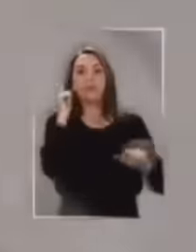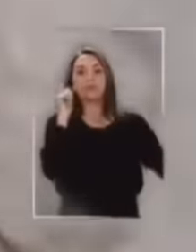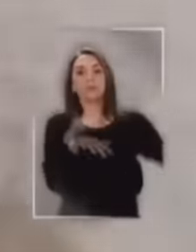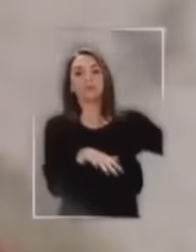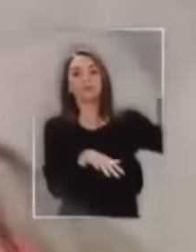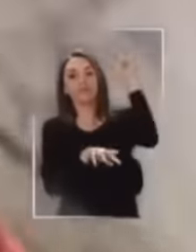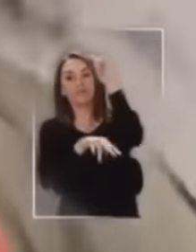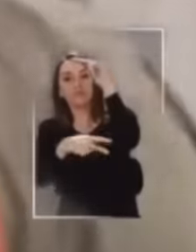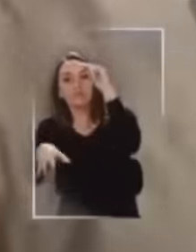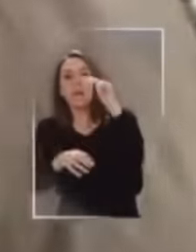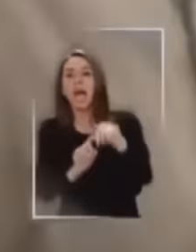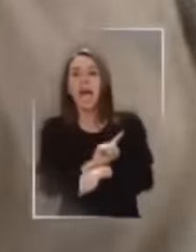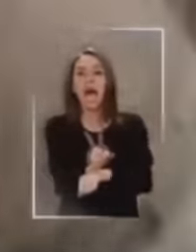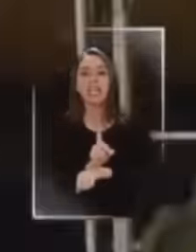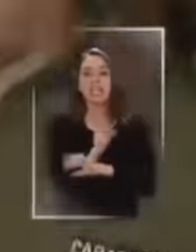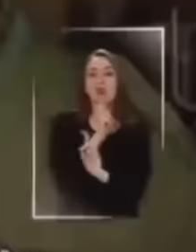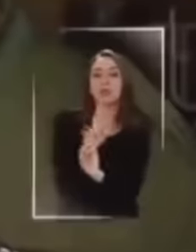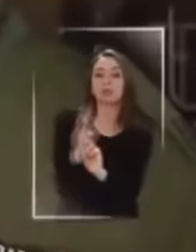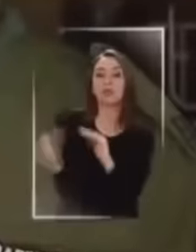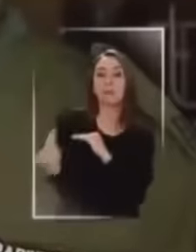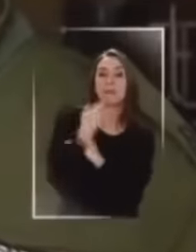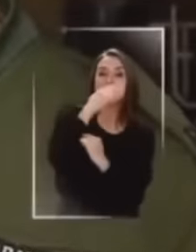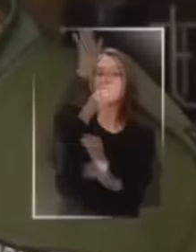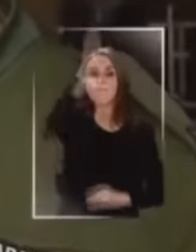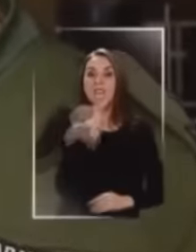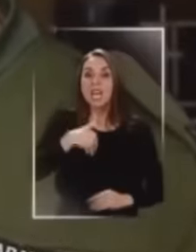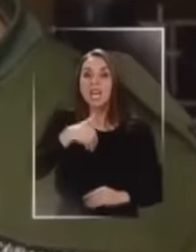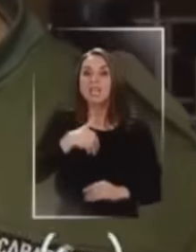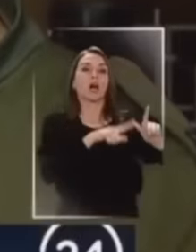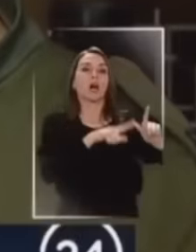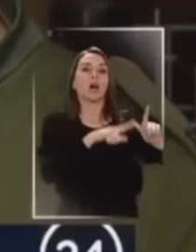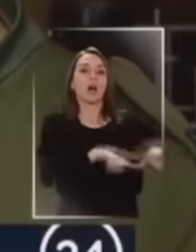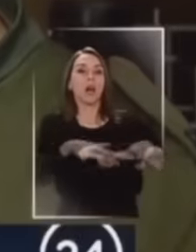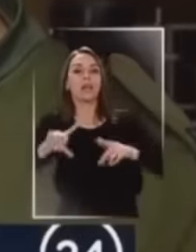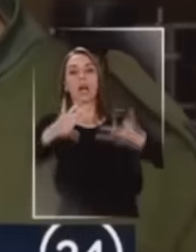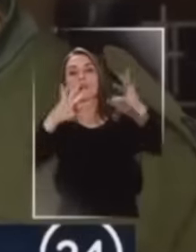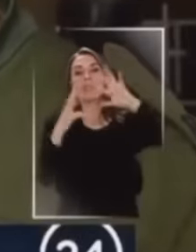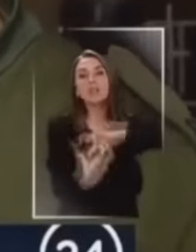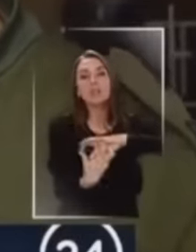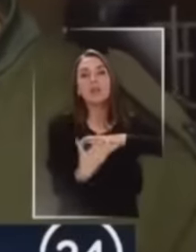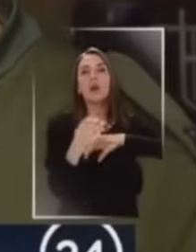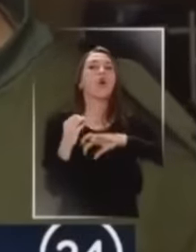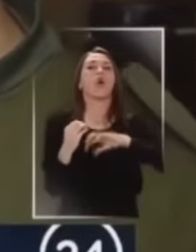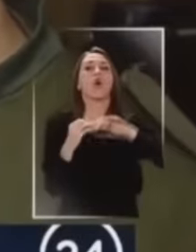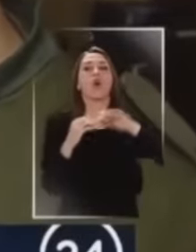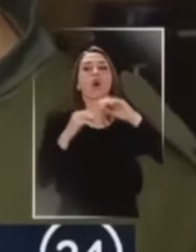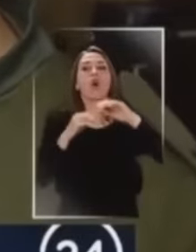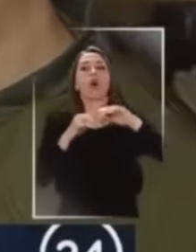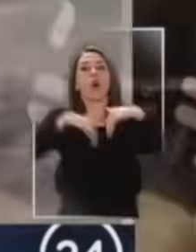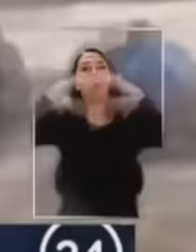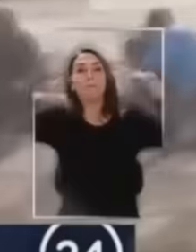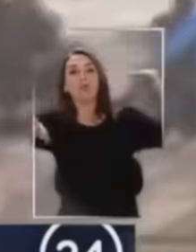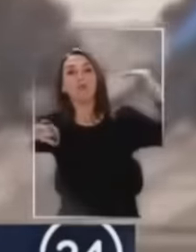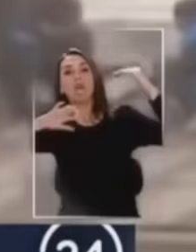Y eso significa respuesta inmediata frente a un requerimiento de un área determinada o una catástrofe o los rescates que hacemos en la